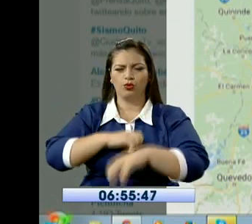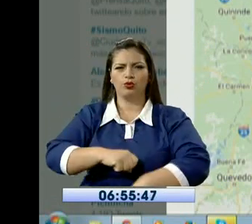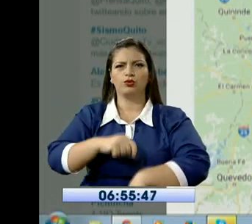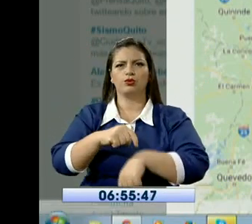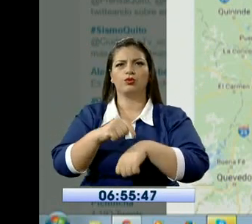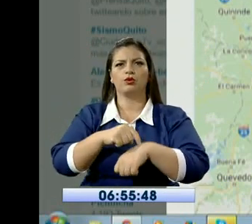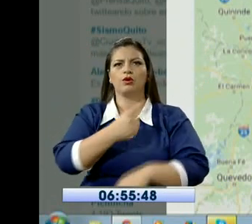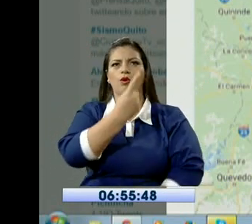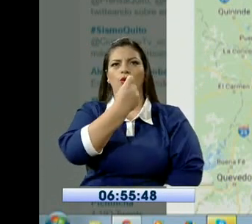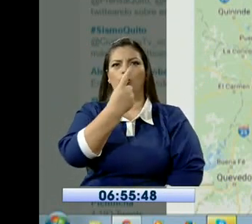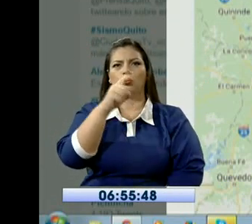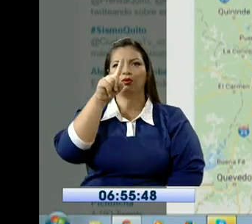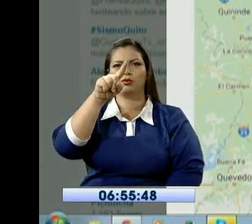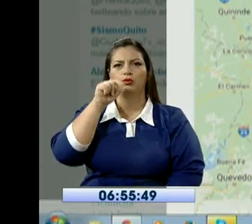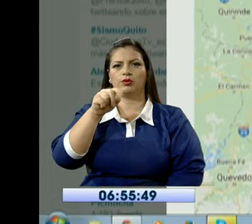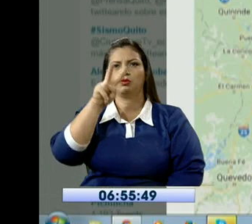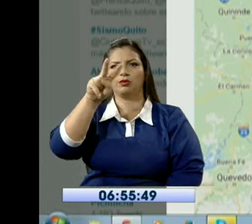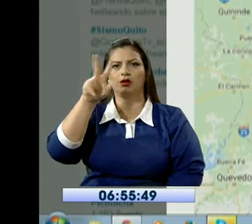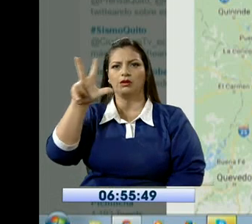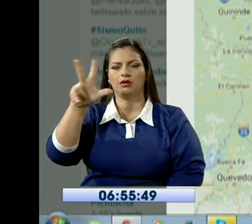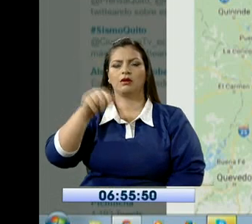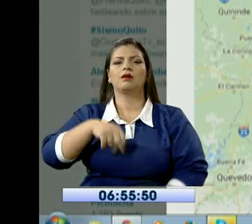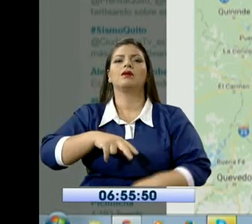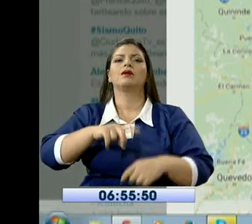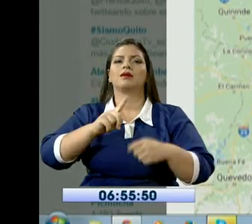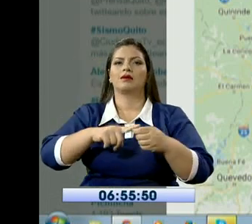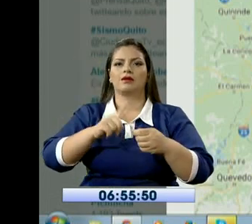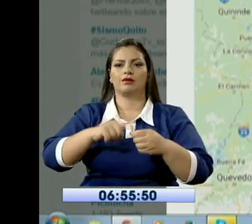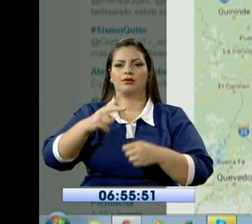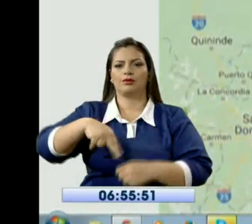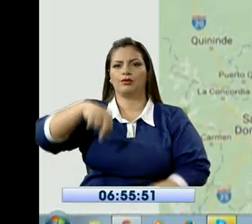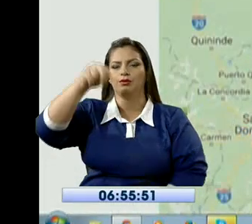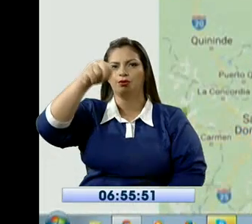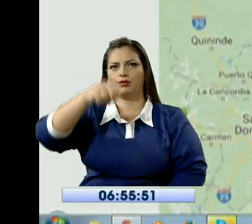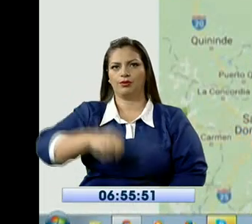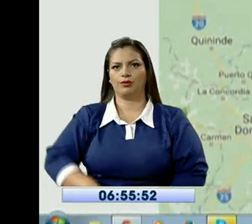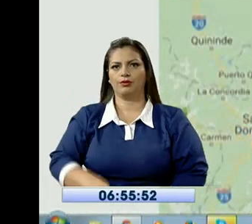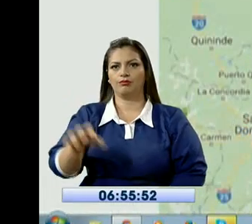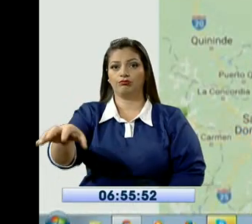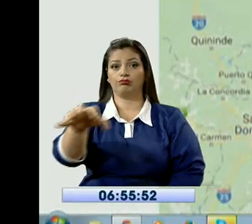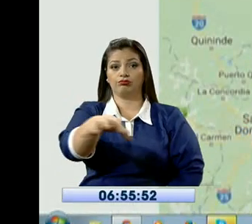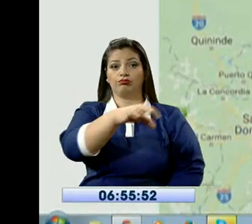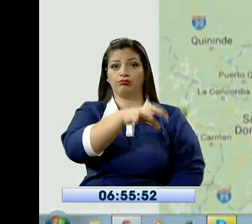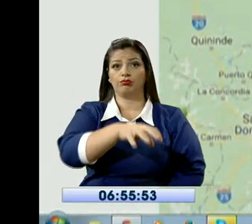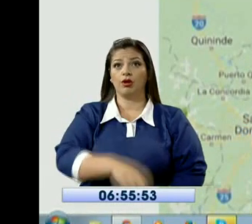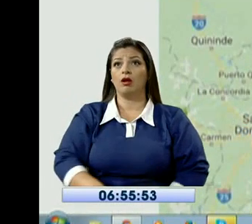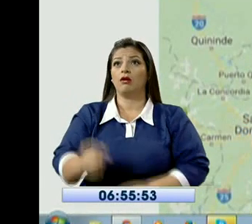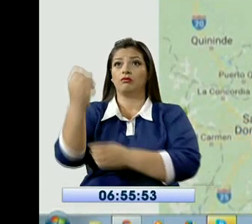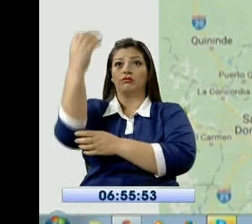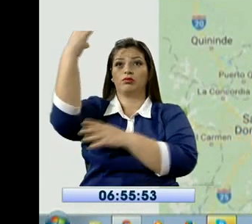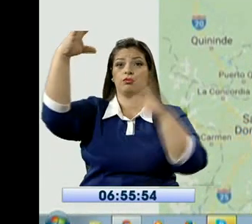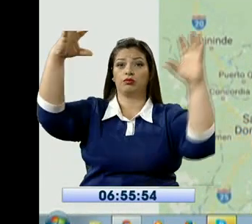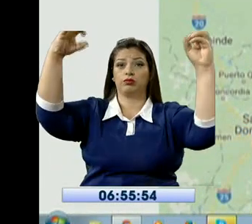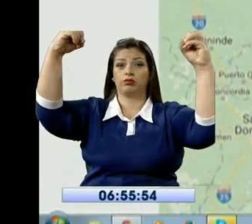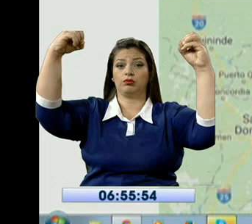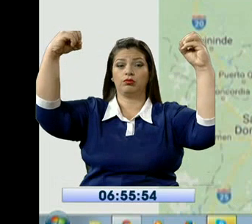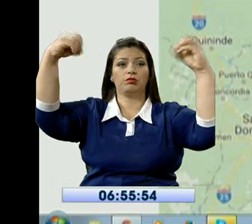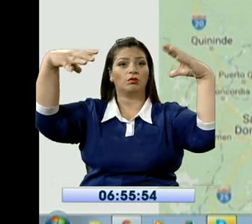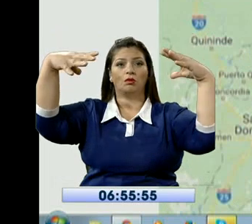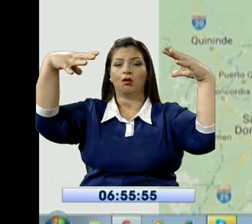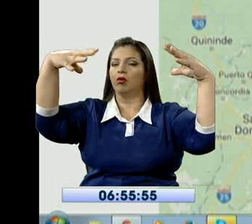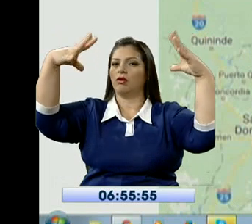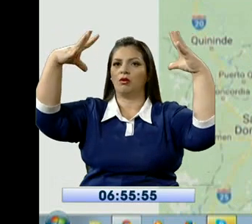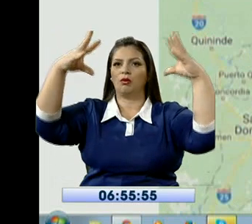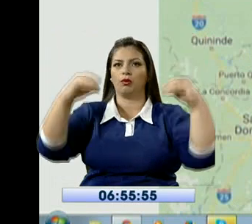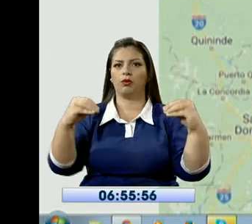23 minutos con epicentro al norte de la capital. Los sectores de Quito Tenis y El Bosque se quedaron sin energía y en otros barrios hubo problemas